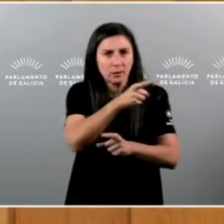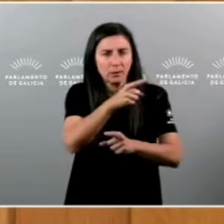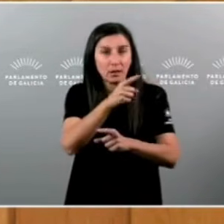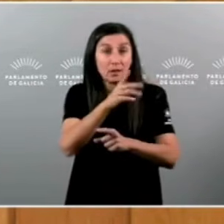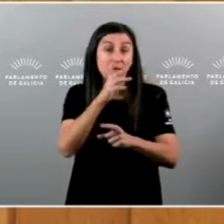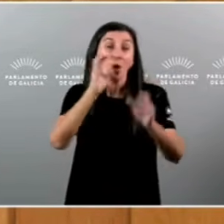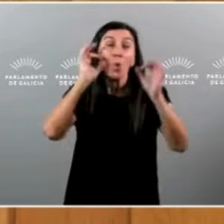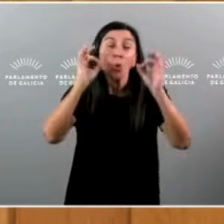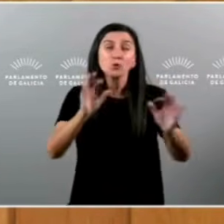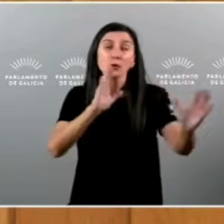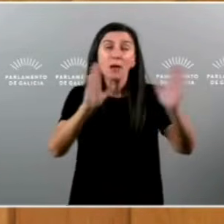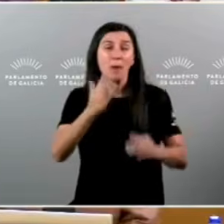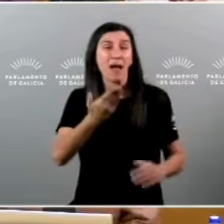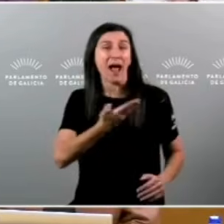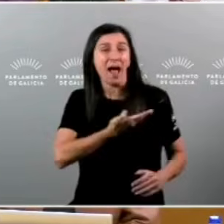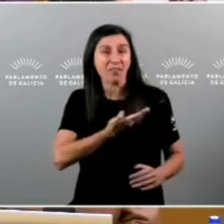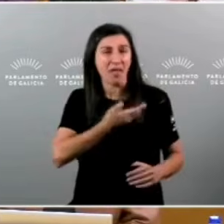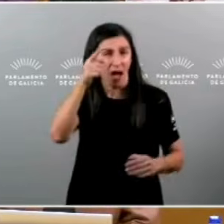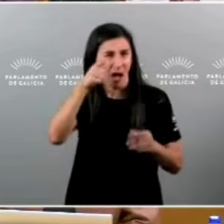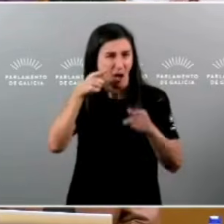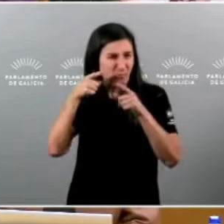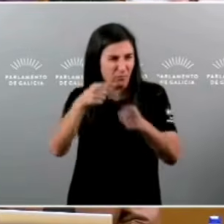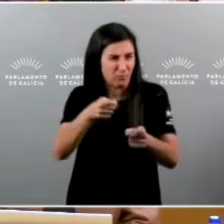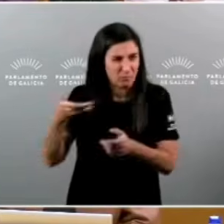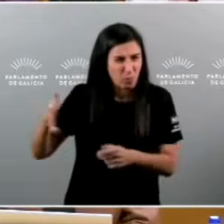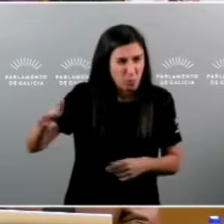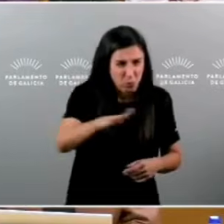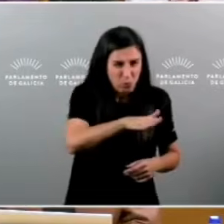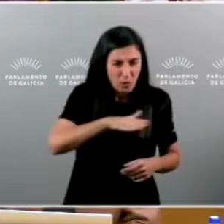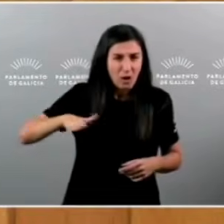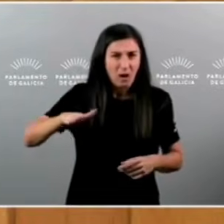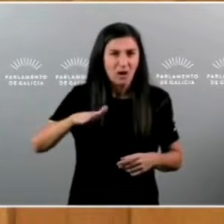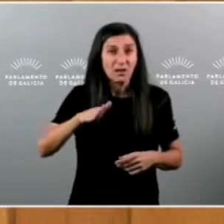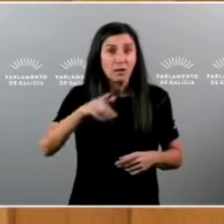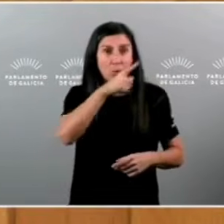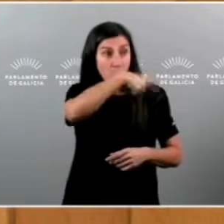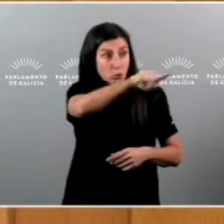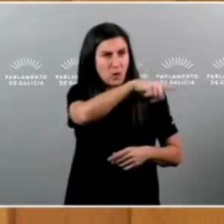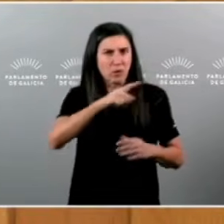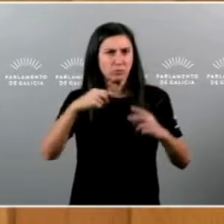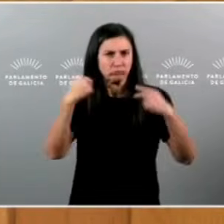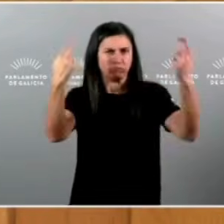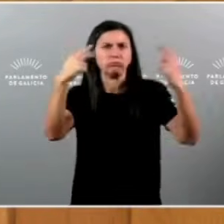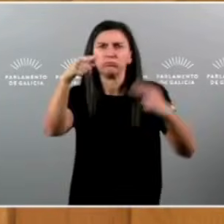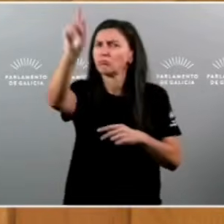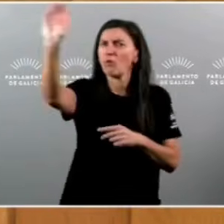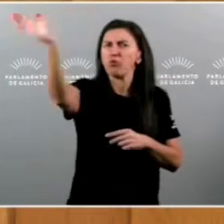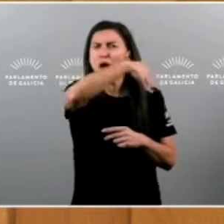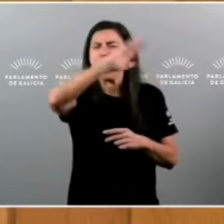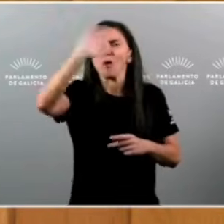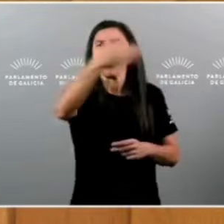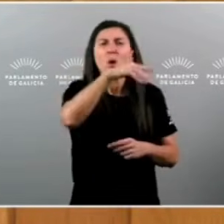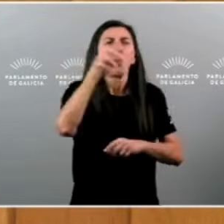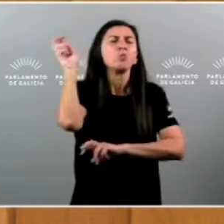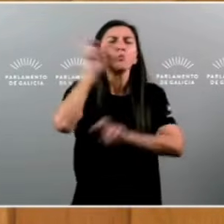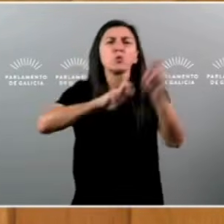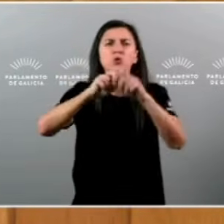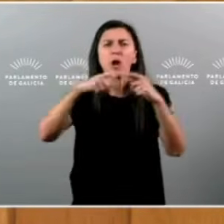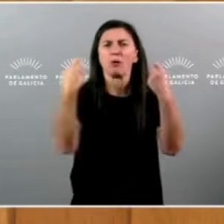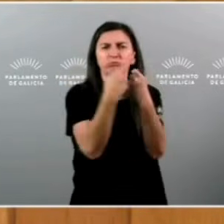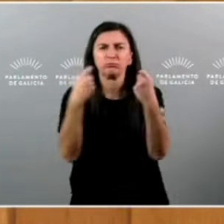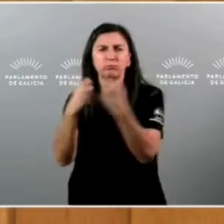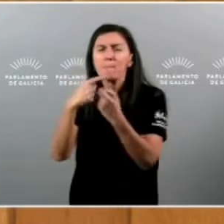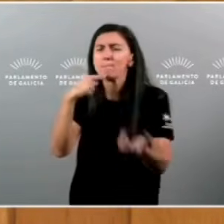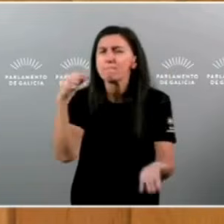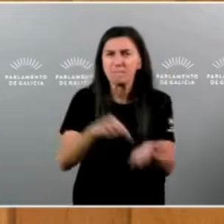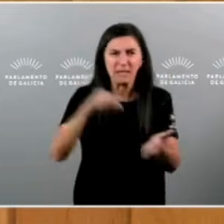dicían que era unha acción premeditada que busca a confrontación. Faltoulles un